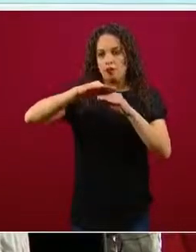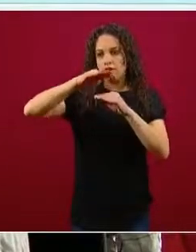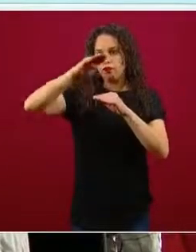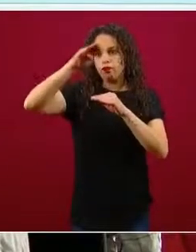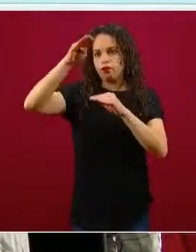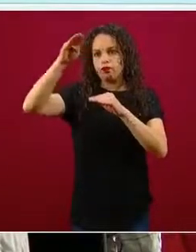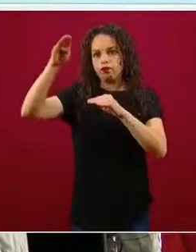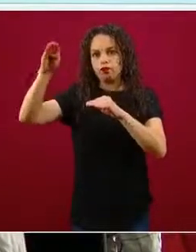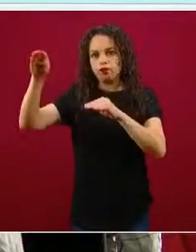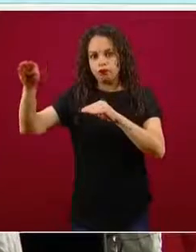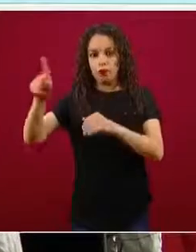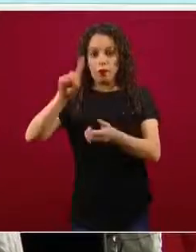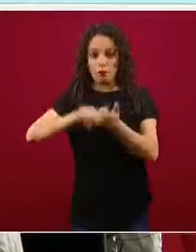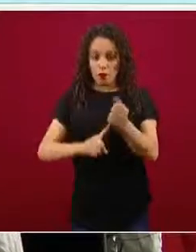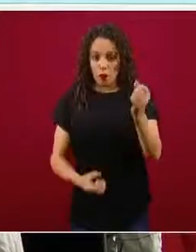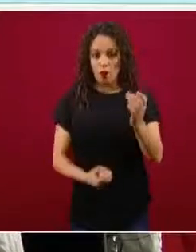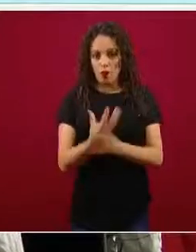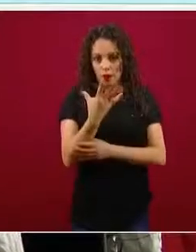Cancún, la siguiente.